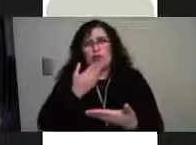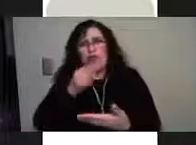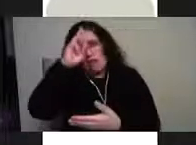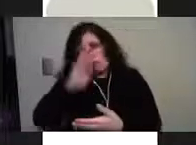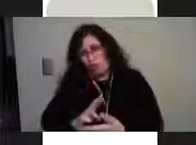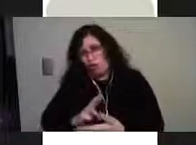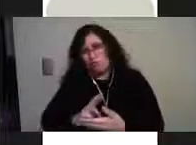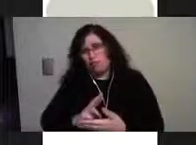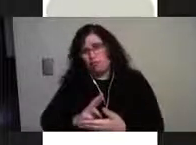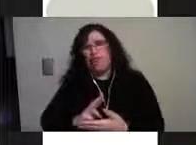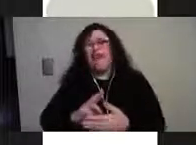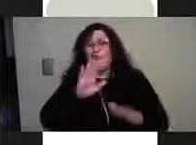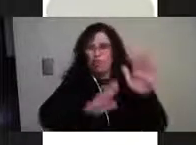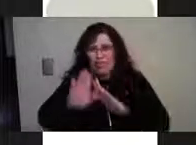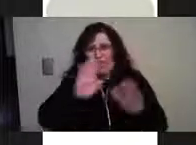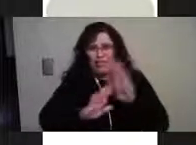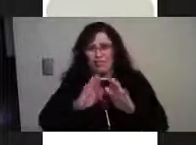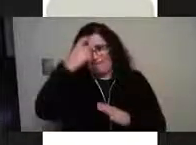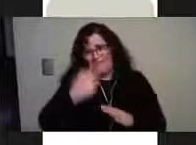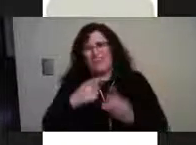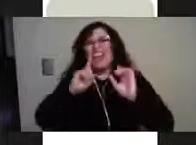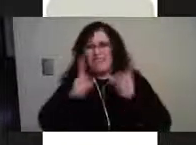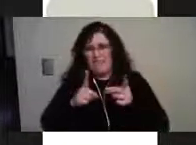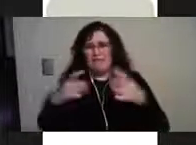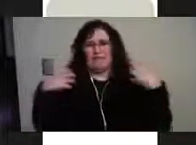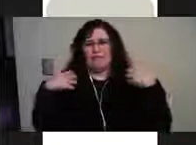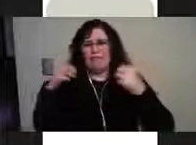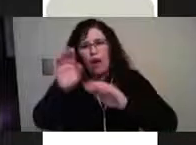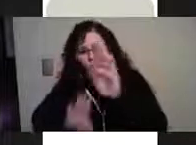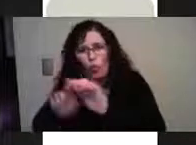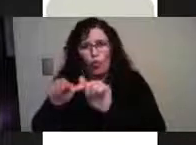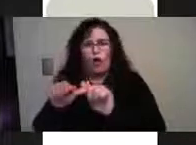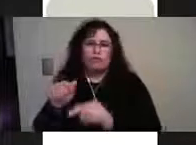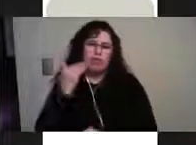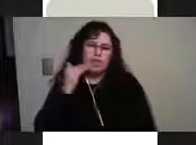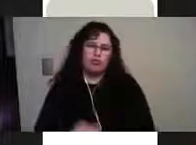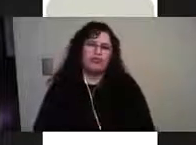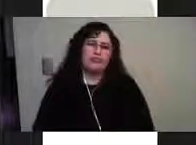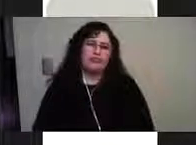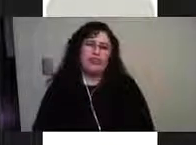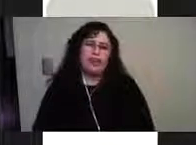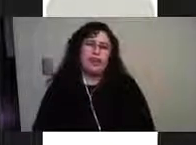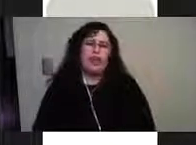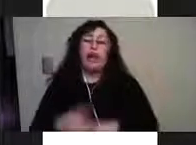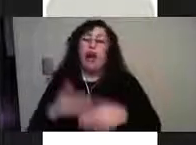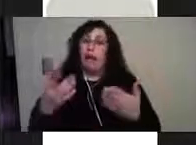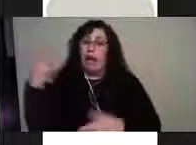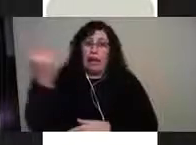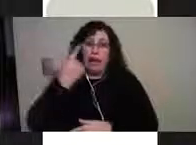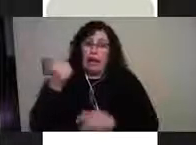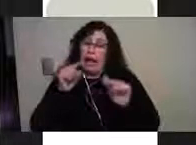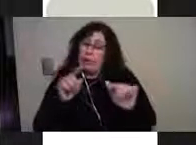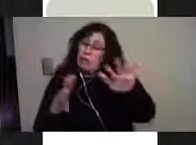de forma permanente, ¿ya? Ah, ¿De acuerdo? Entonces, en general, este es como un